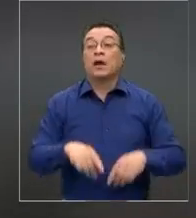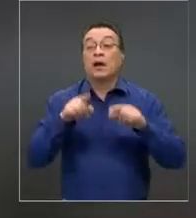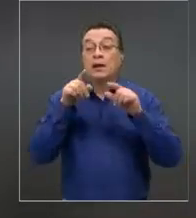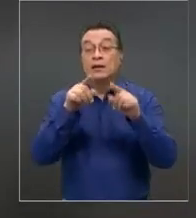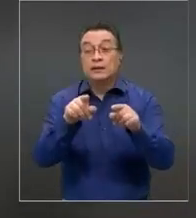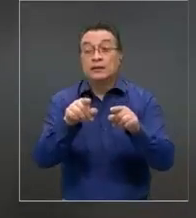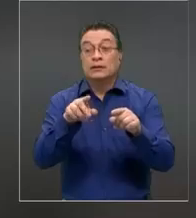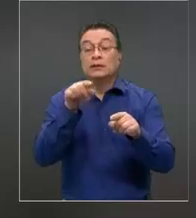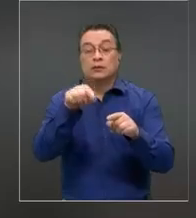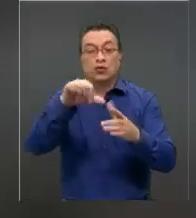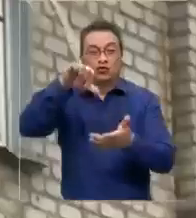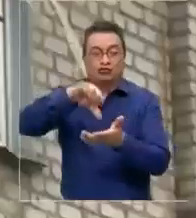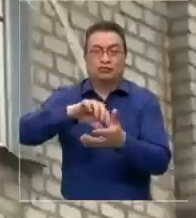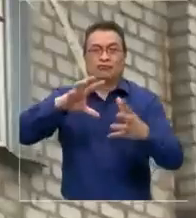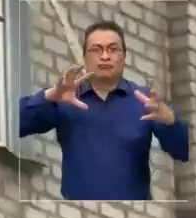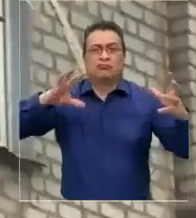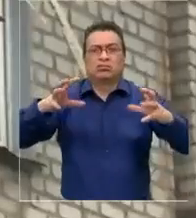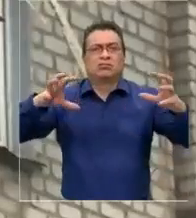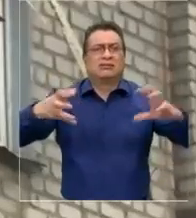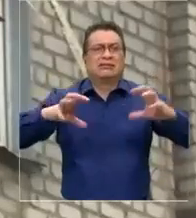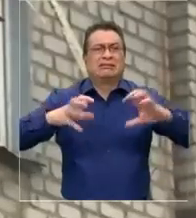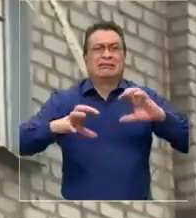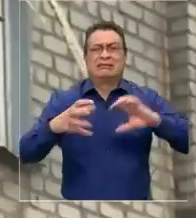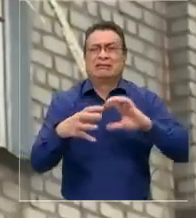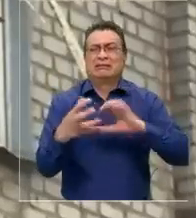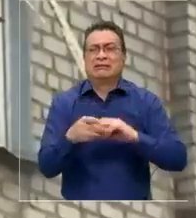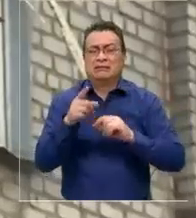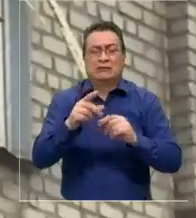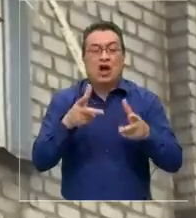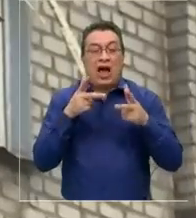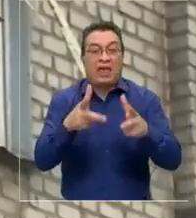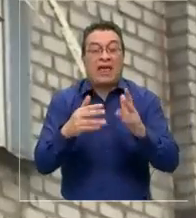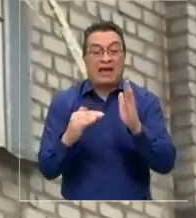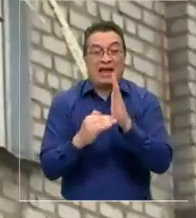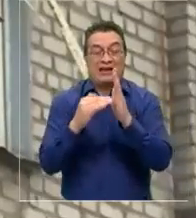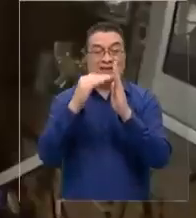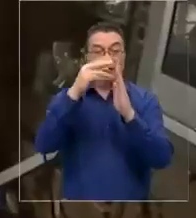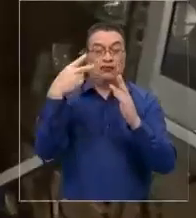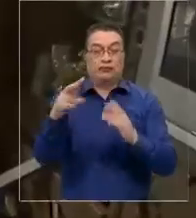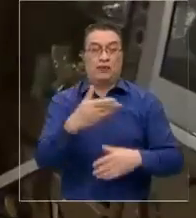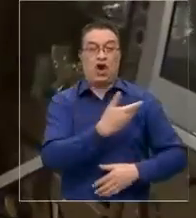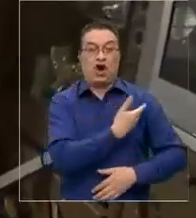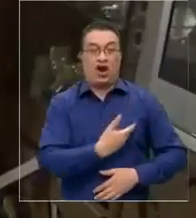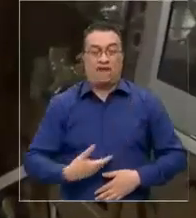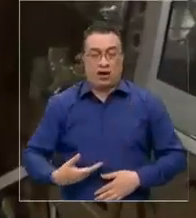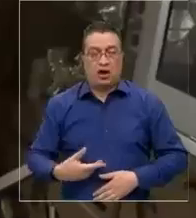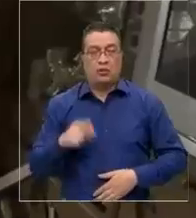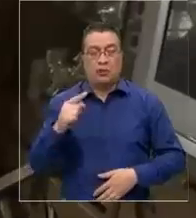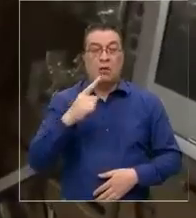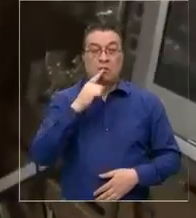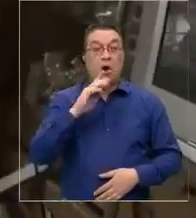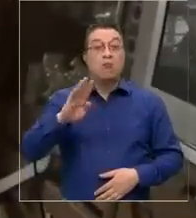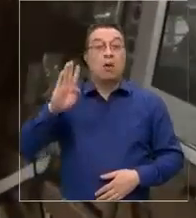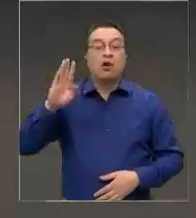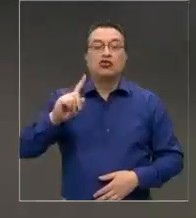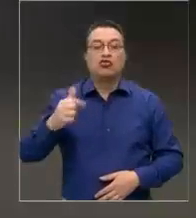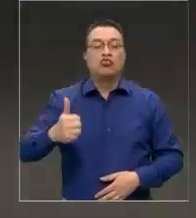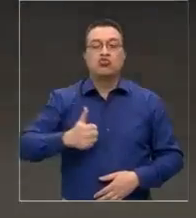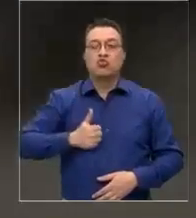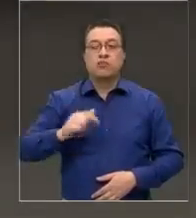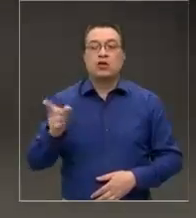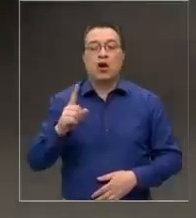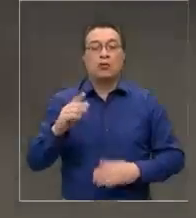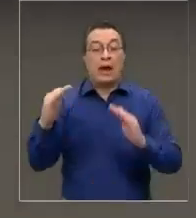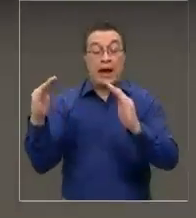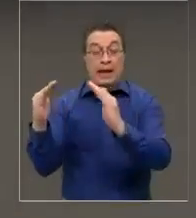la ciudad comienza a ser solo ruinas y escombros. No solo han atacado edificios gubernamentales, las promesas no se cumplen. Las